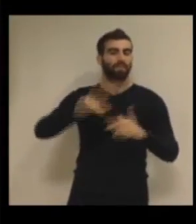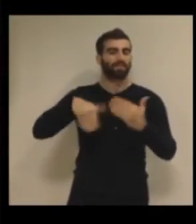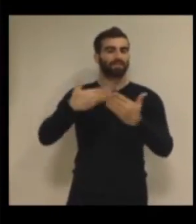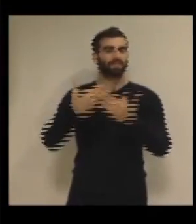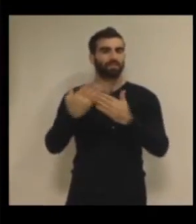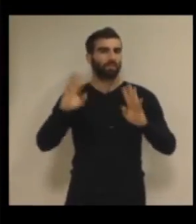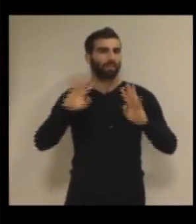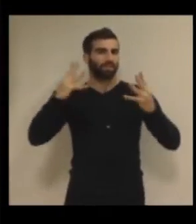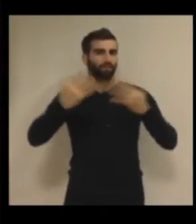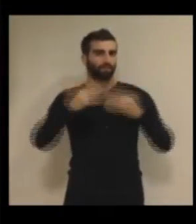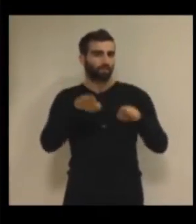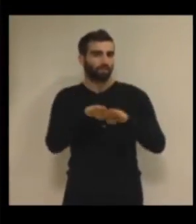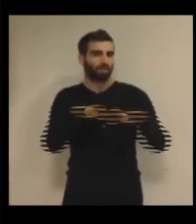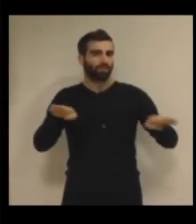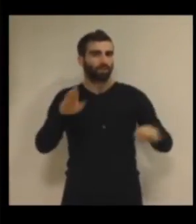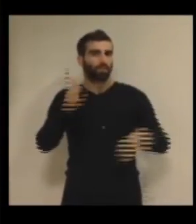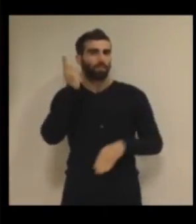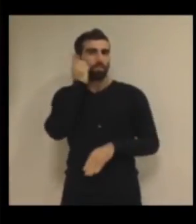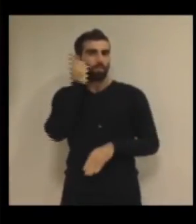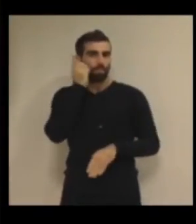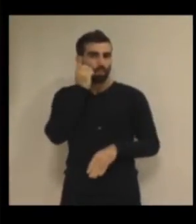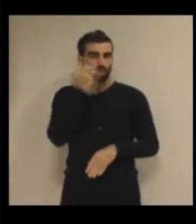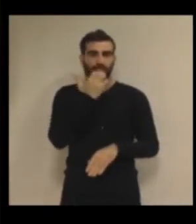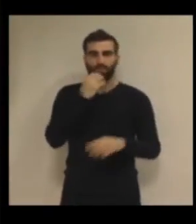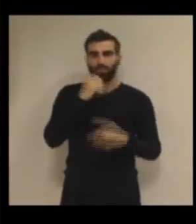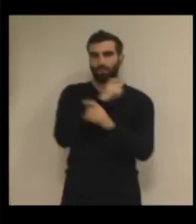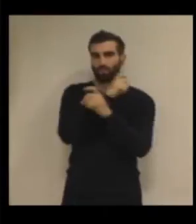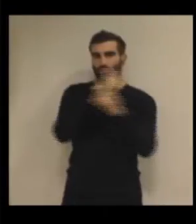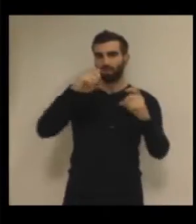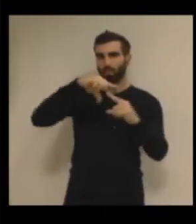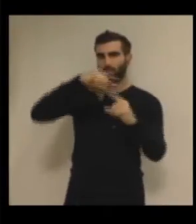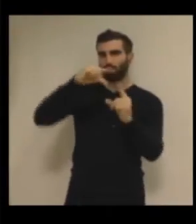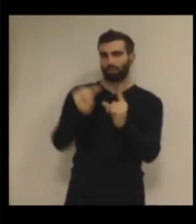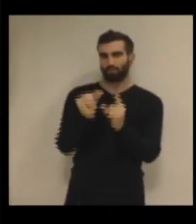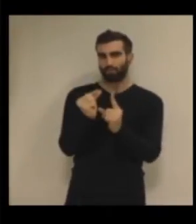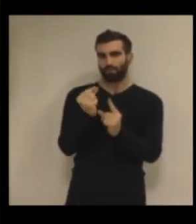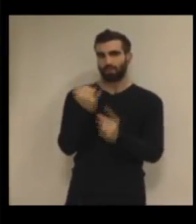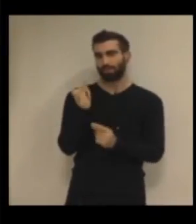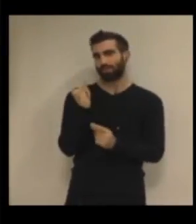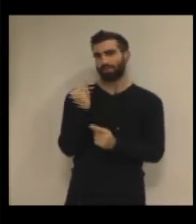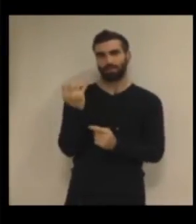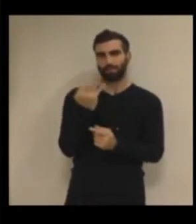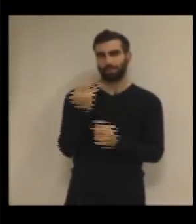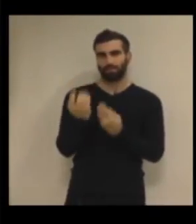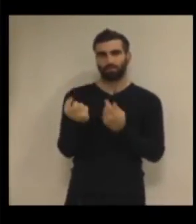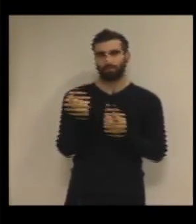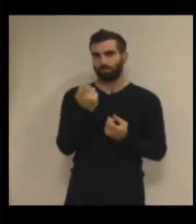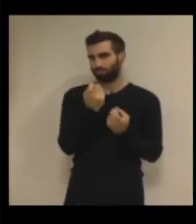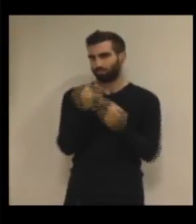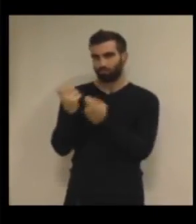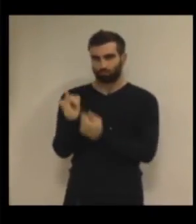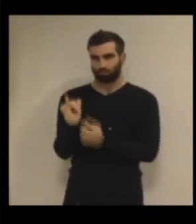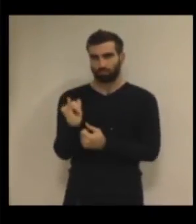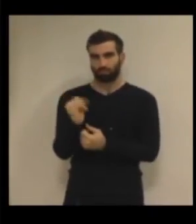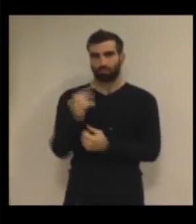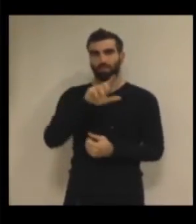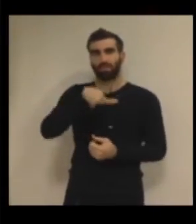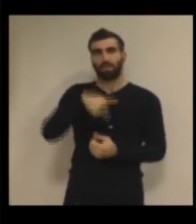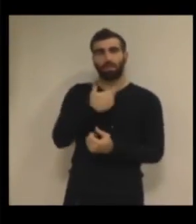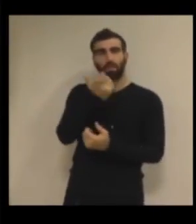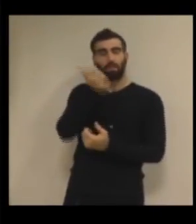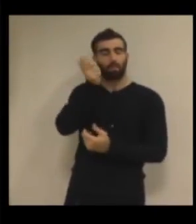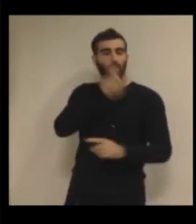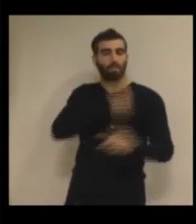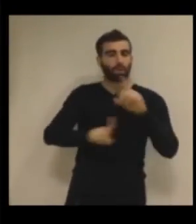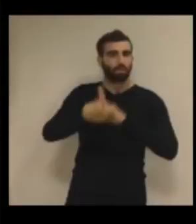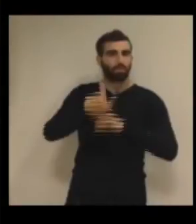Fundación Vodafone, pues también hay muchas asignaturas pendientes. Y luego pues un tema muy complejo, que es el que comentaba antes,